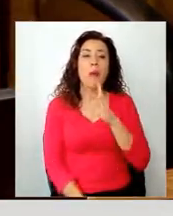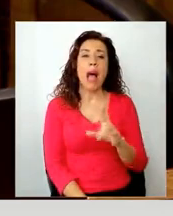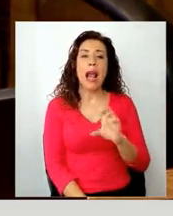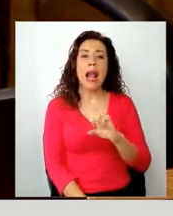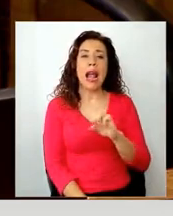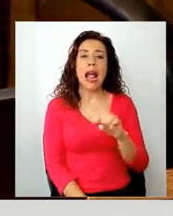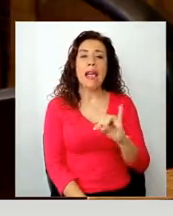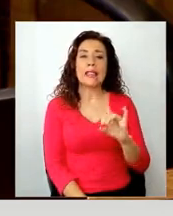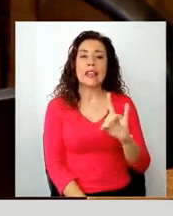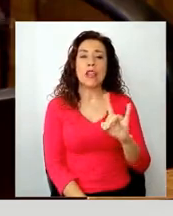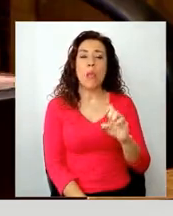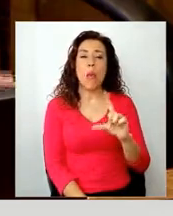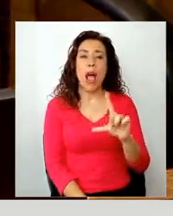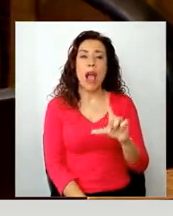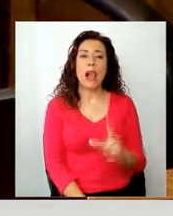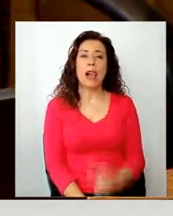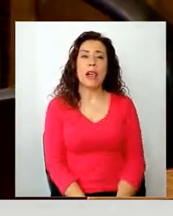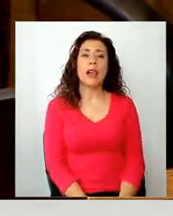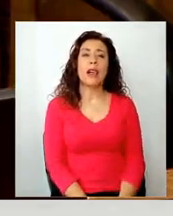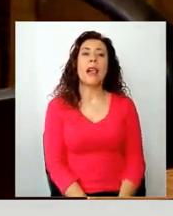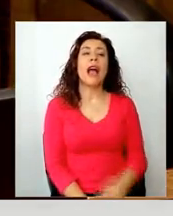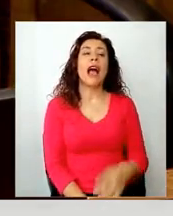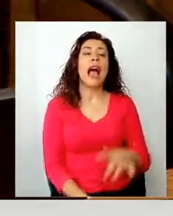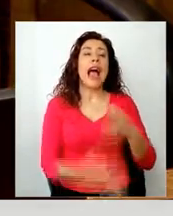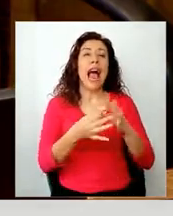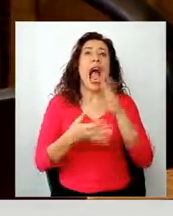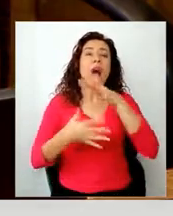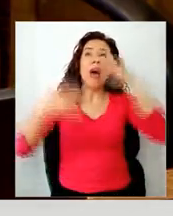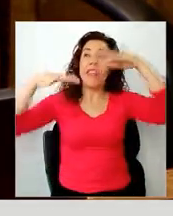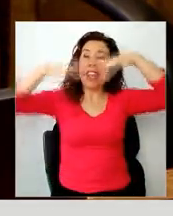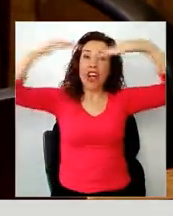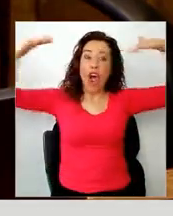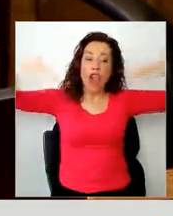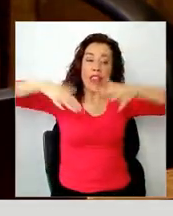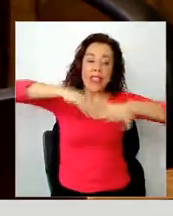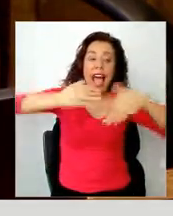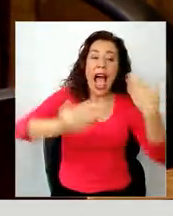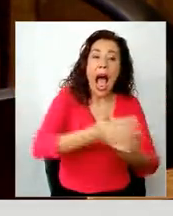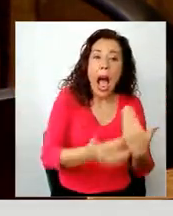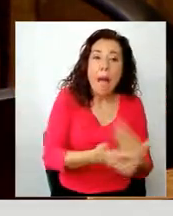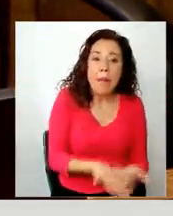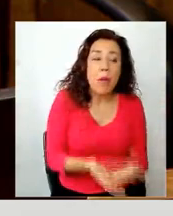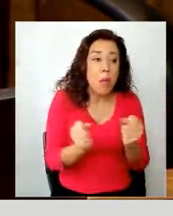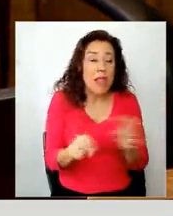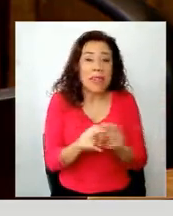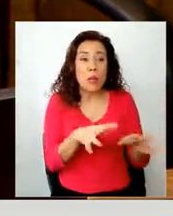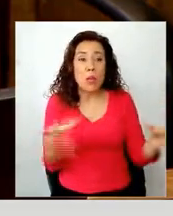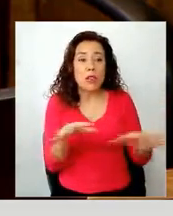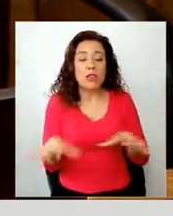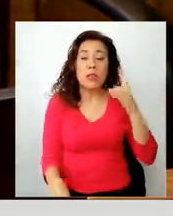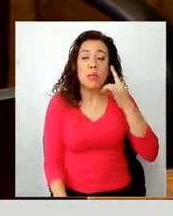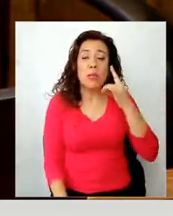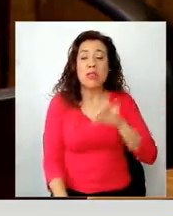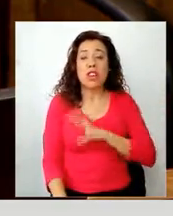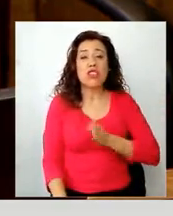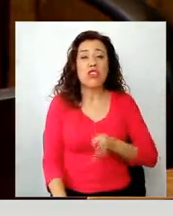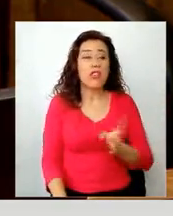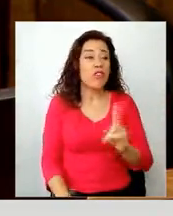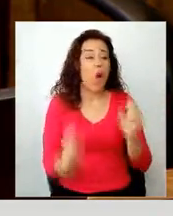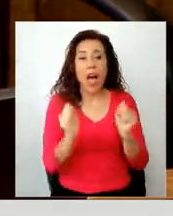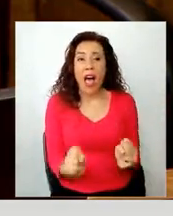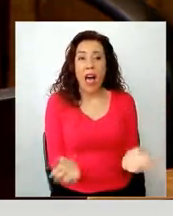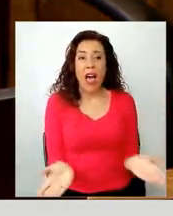aguas frescas que vienen de la Cordillera en fin aquí se puede hacer mucho pero en chile todavía no nos atrevemos a